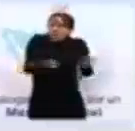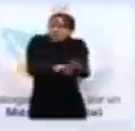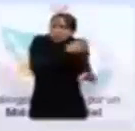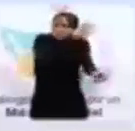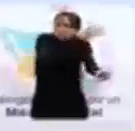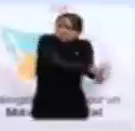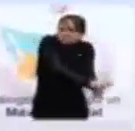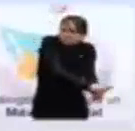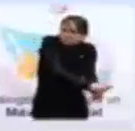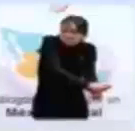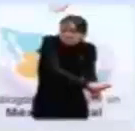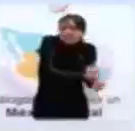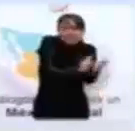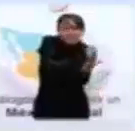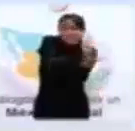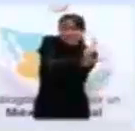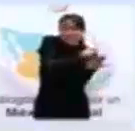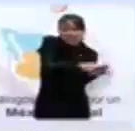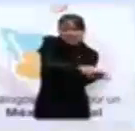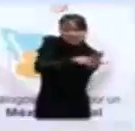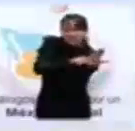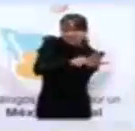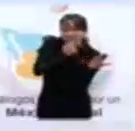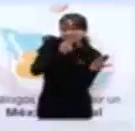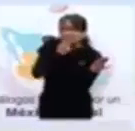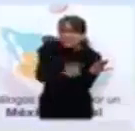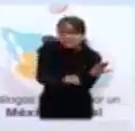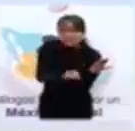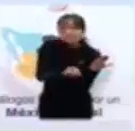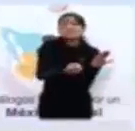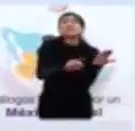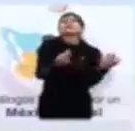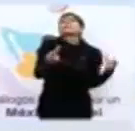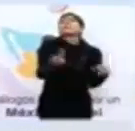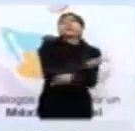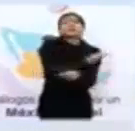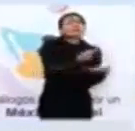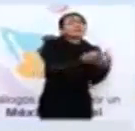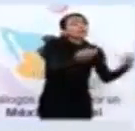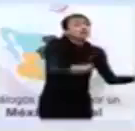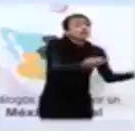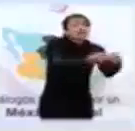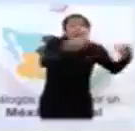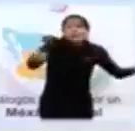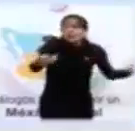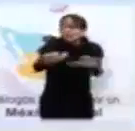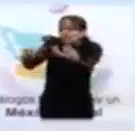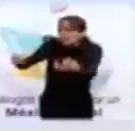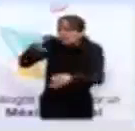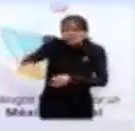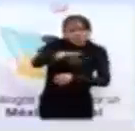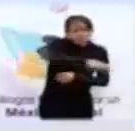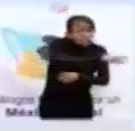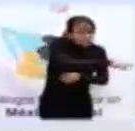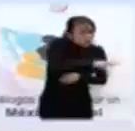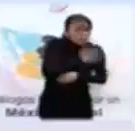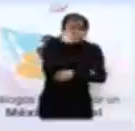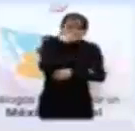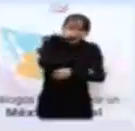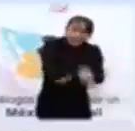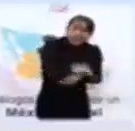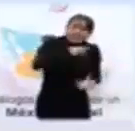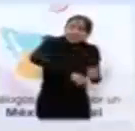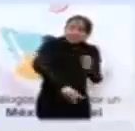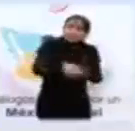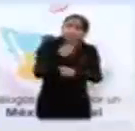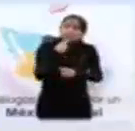de los elementos de la ley. La ley pone sobre la mesa la territorialización del desarrollo rural. La Ley de Desarrollo Rural Sustentable de México es la única en